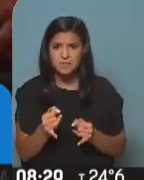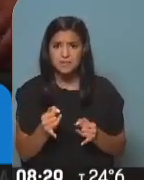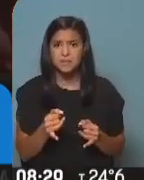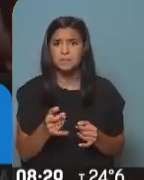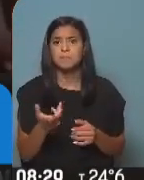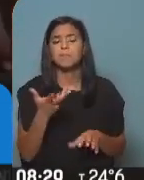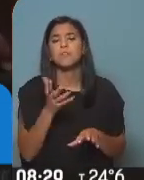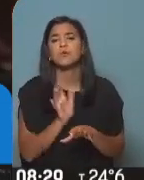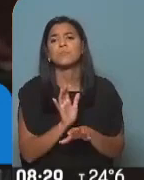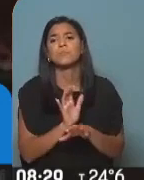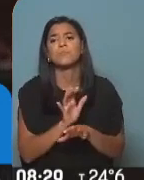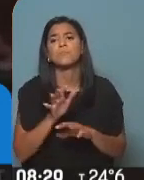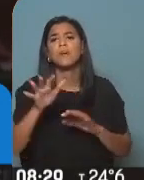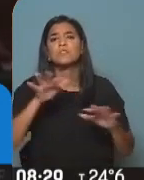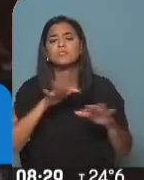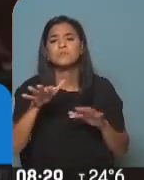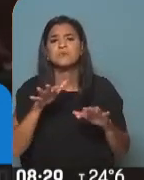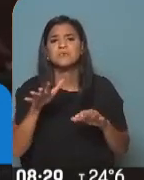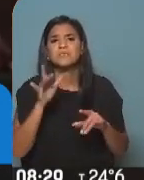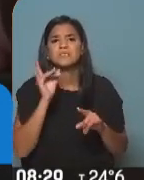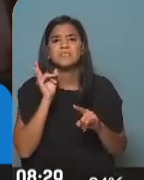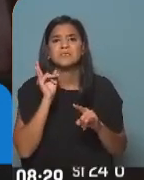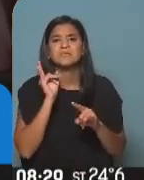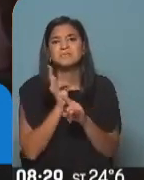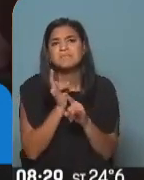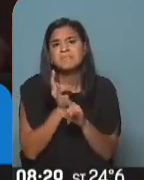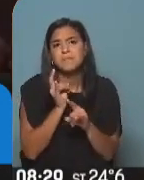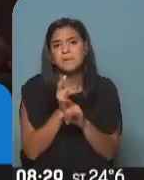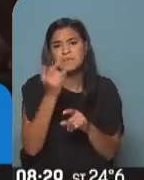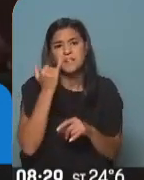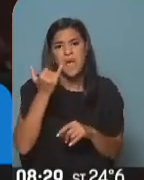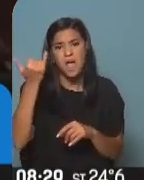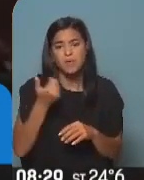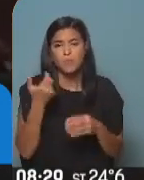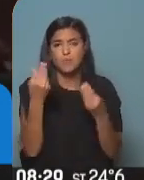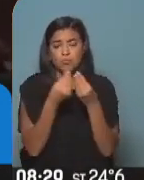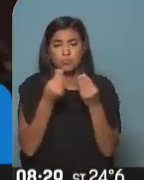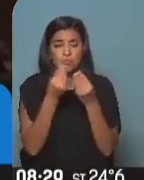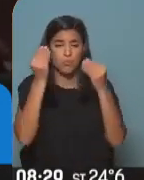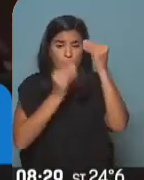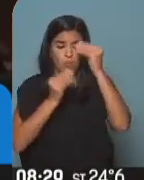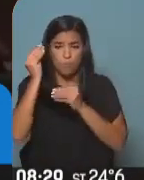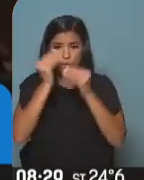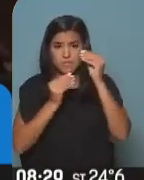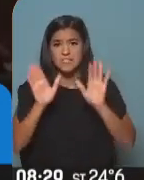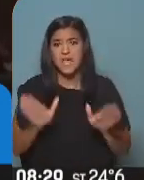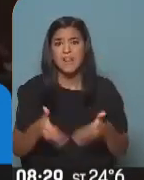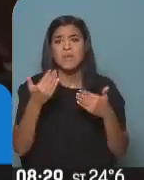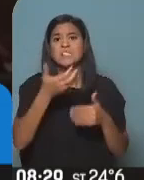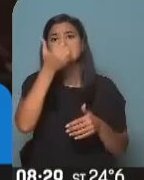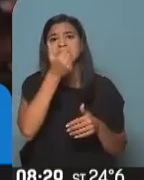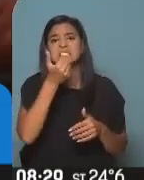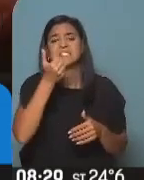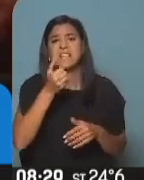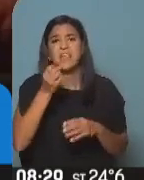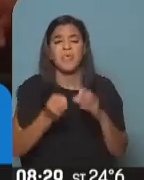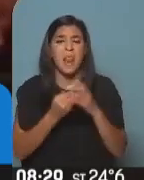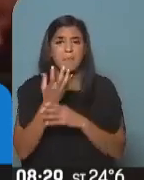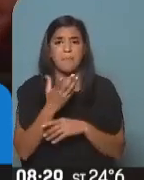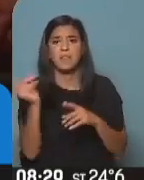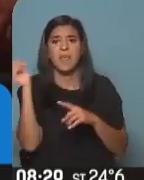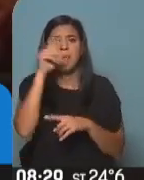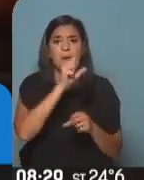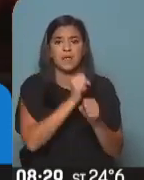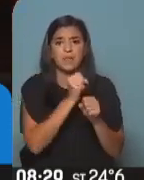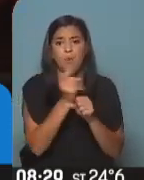que no se le puede pedir es una actividad constante al ciudadano que ya tiene un montón de preocupaciones, que se levanta posiblemente a las 6 de la mañana para ir a trabajar, que vuelve a su